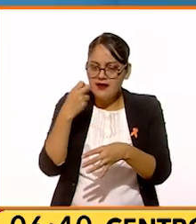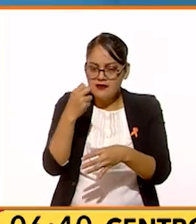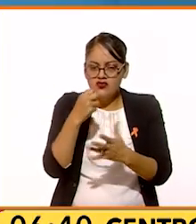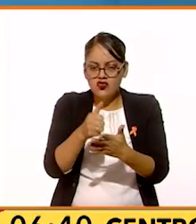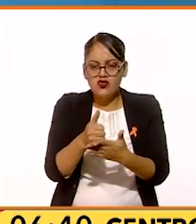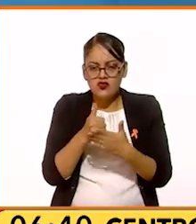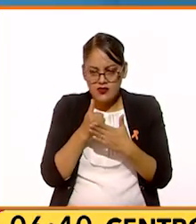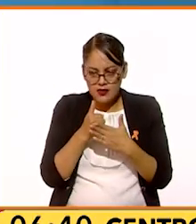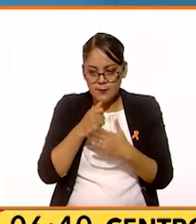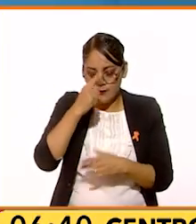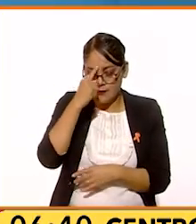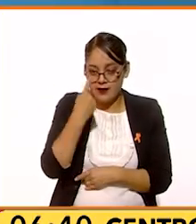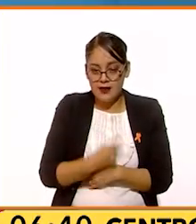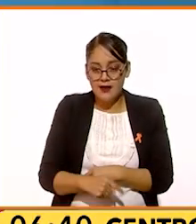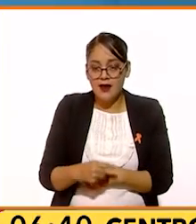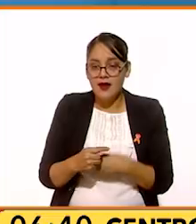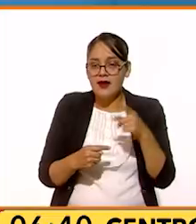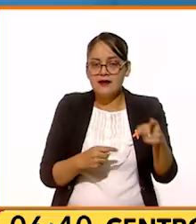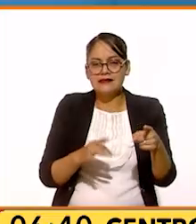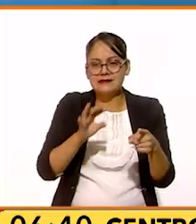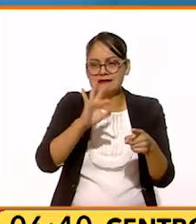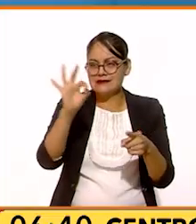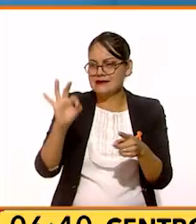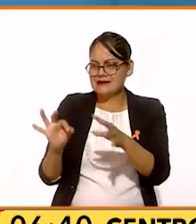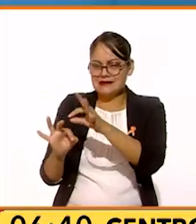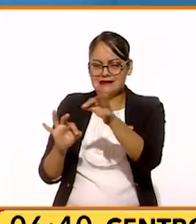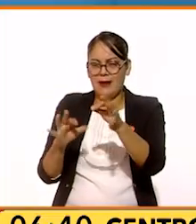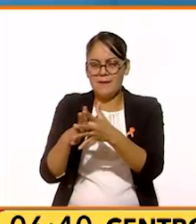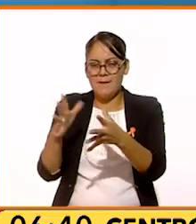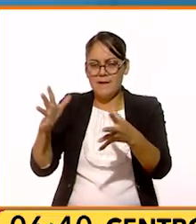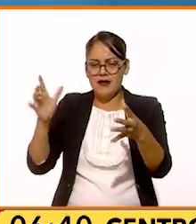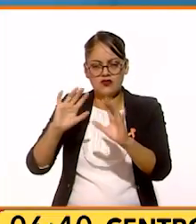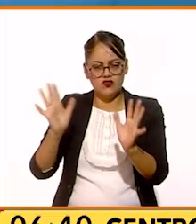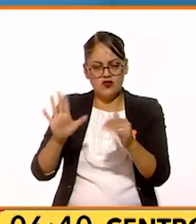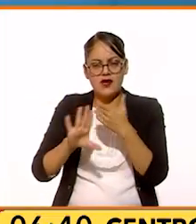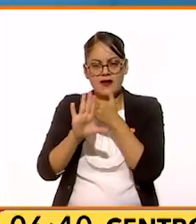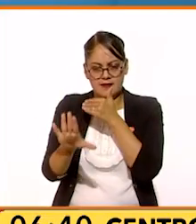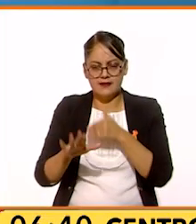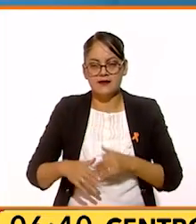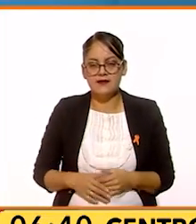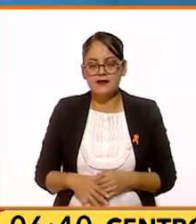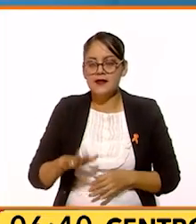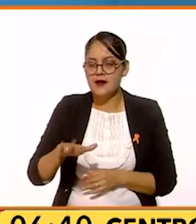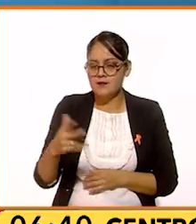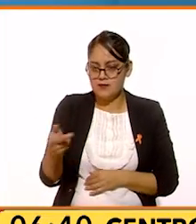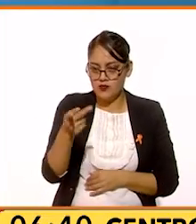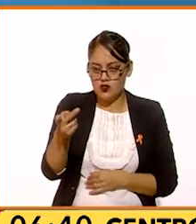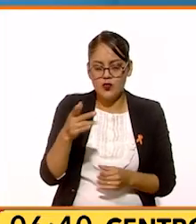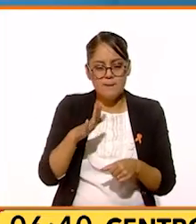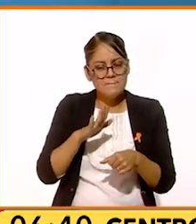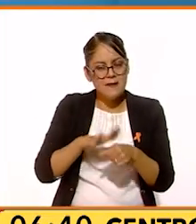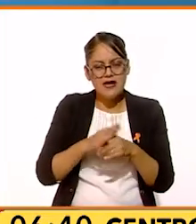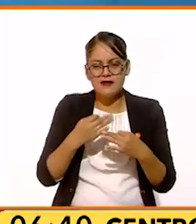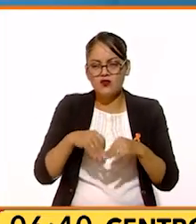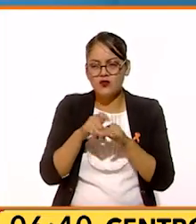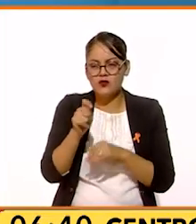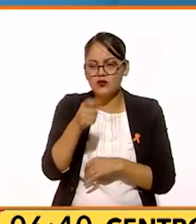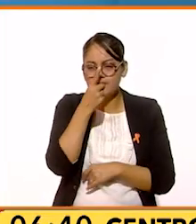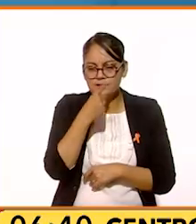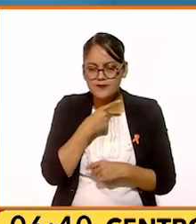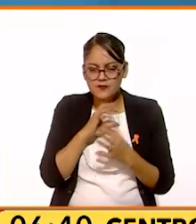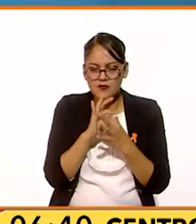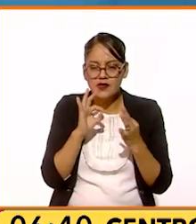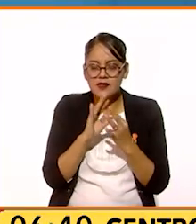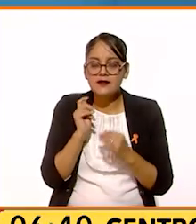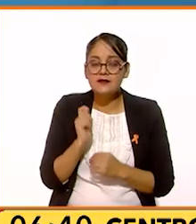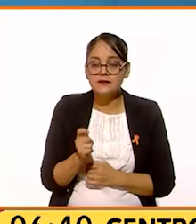ahí siendo receptores de mosquitos y de criaderos. Ahora, doctor, una de las cifras también importantes que usted nos compartía,